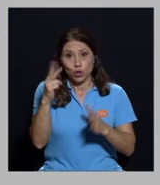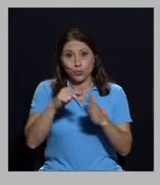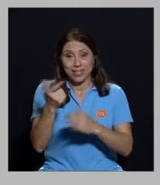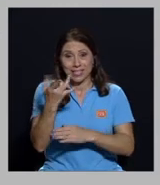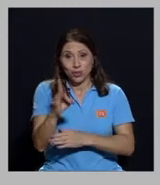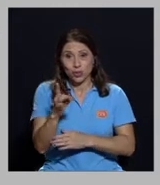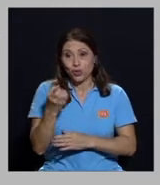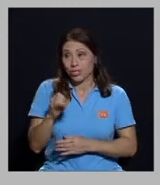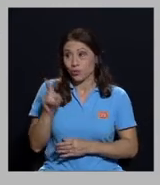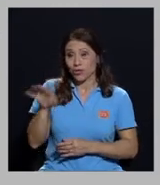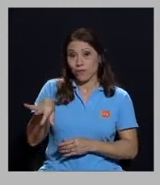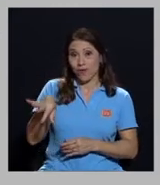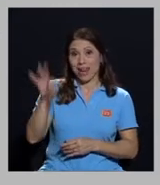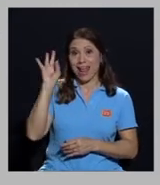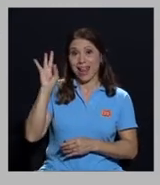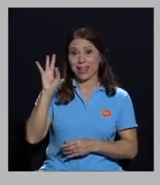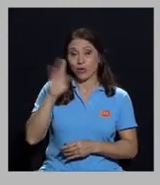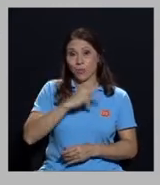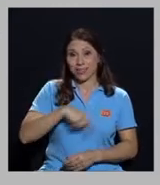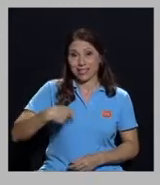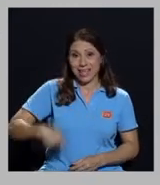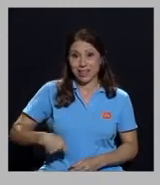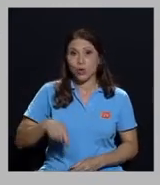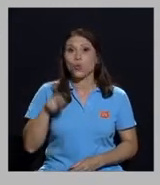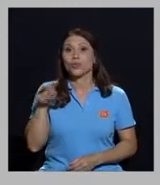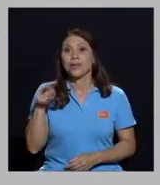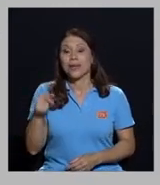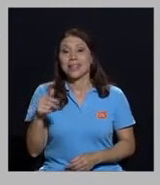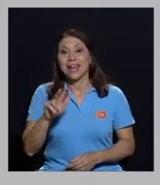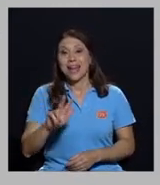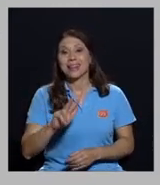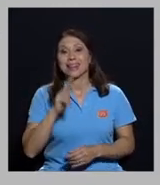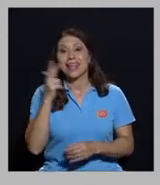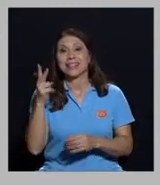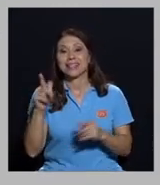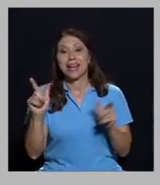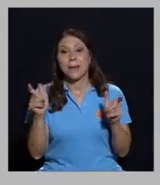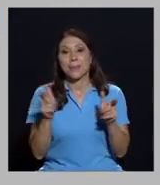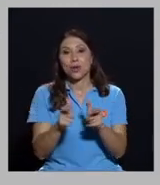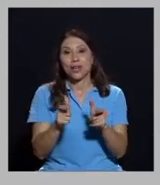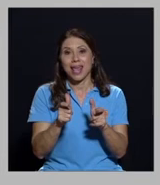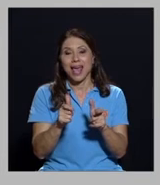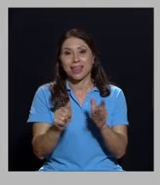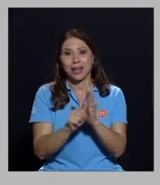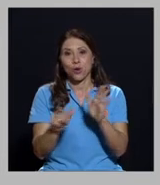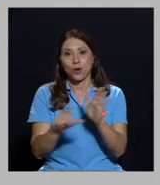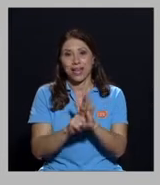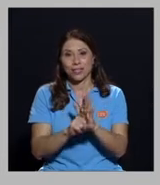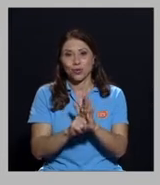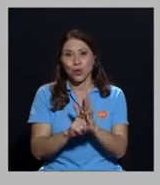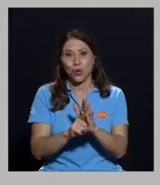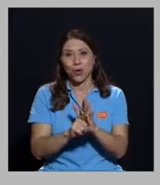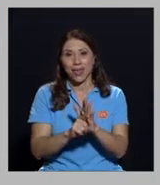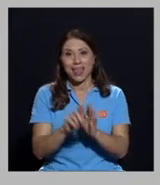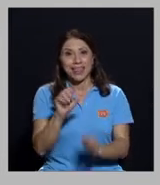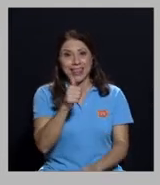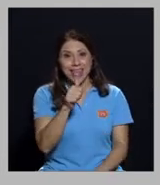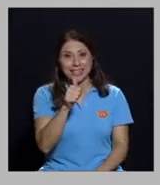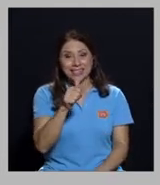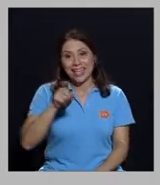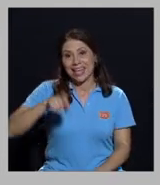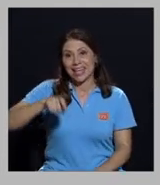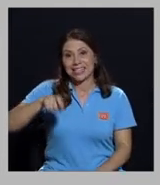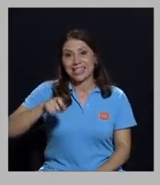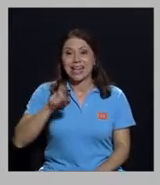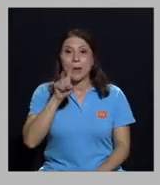tener la tercera minoría del congreso la tercera minoría del congreso 10 militaría 29 o hasta